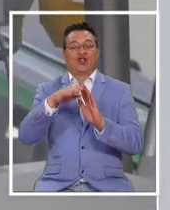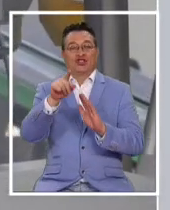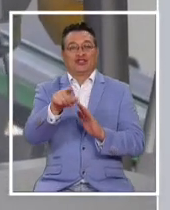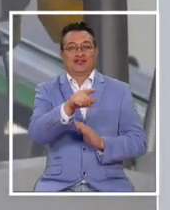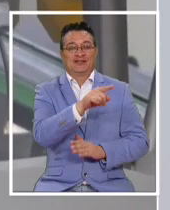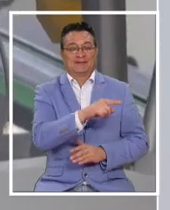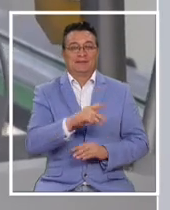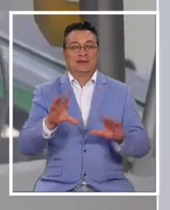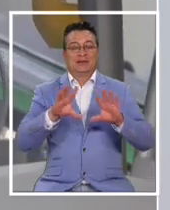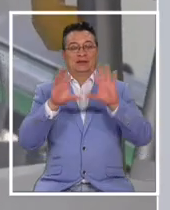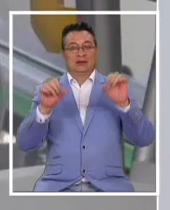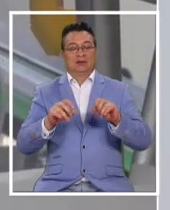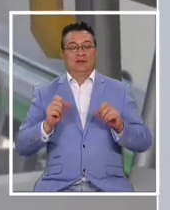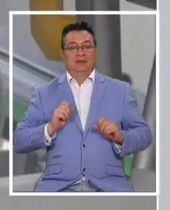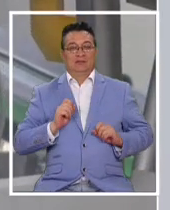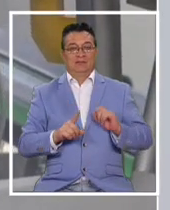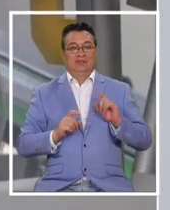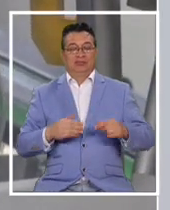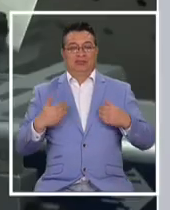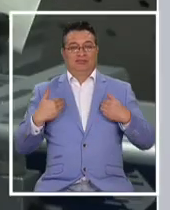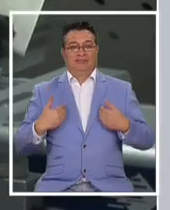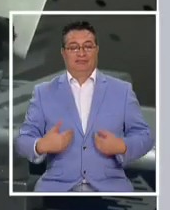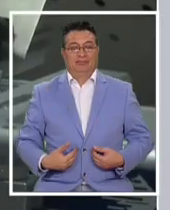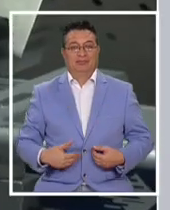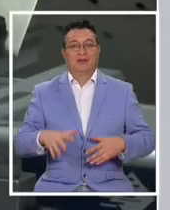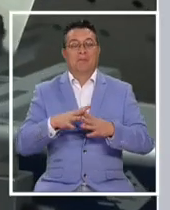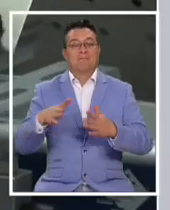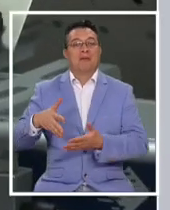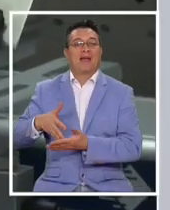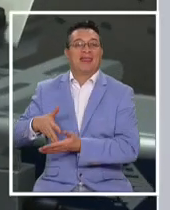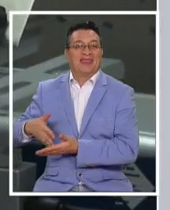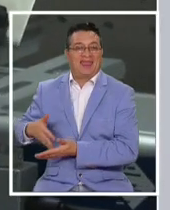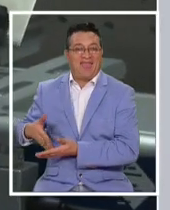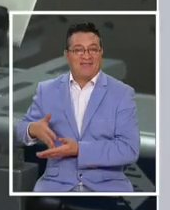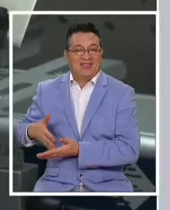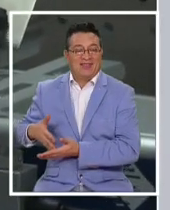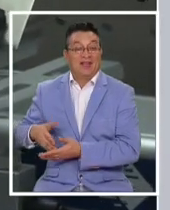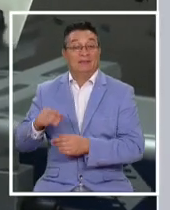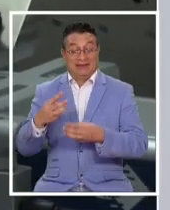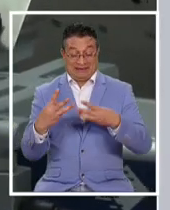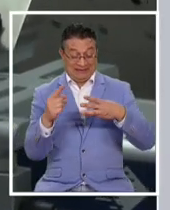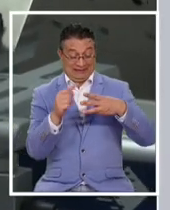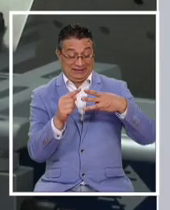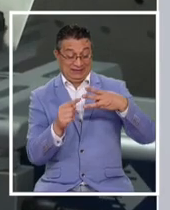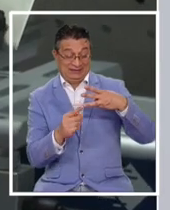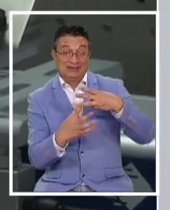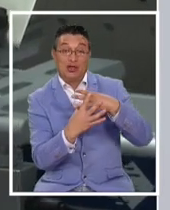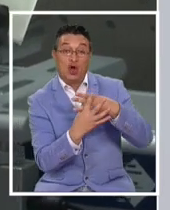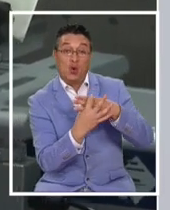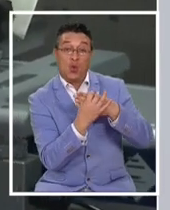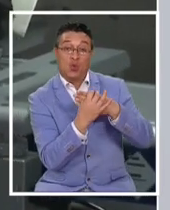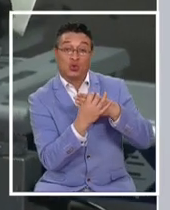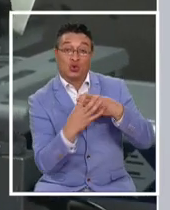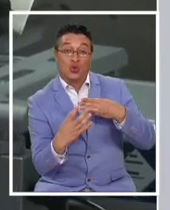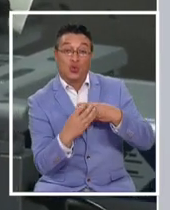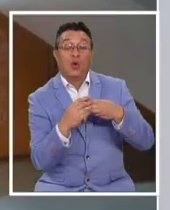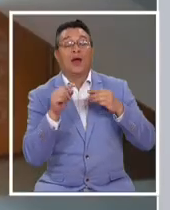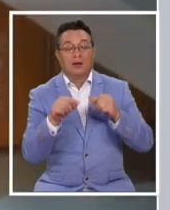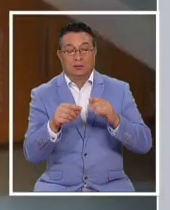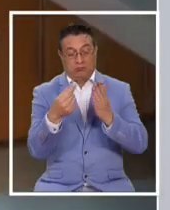tiene un sistema inmune de alguna manera más débil. Por lo tanto, esos 3 factores hacen que los resultados